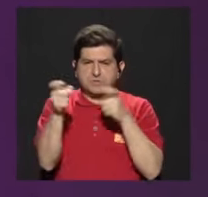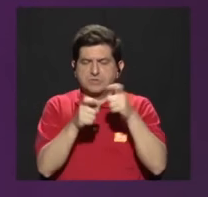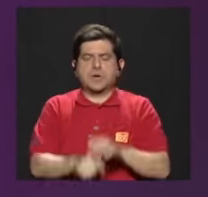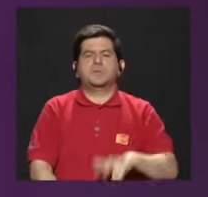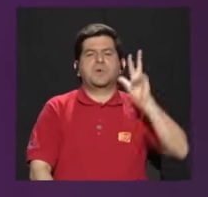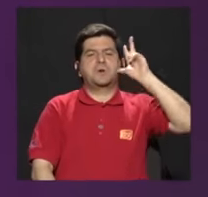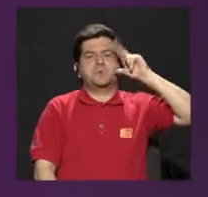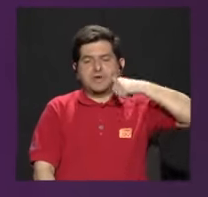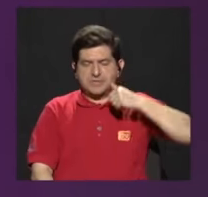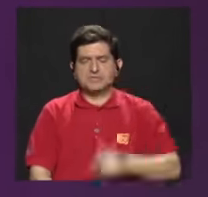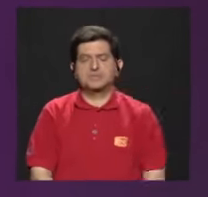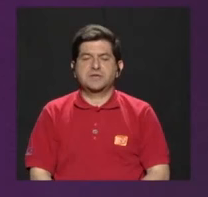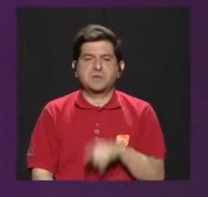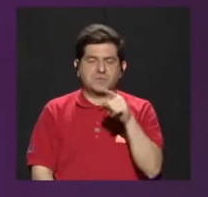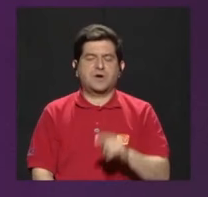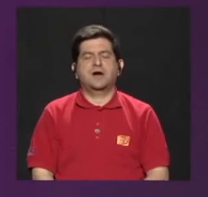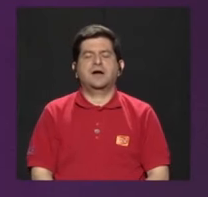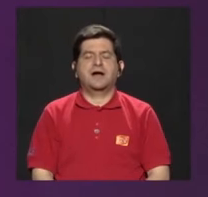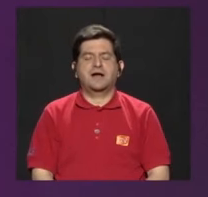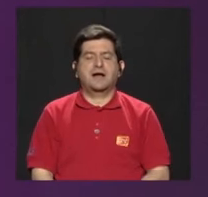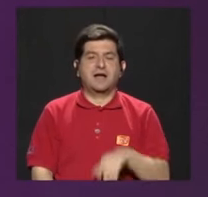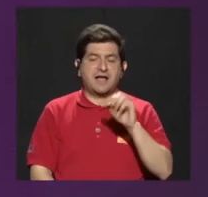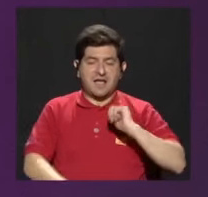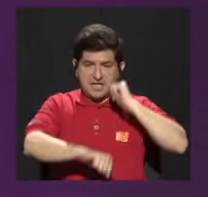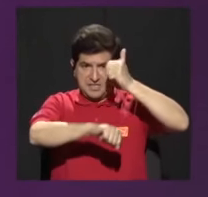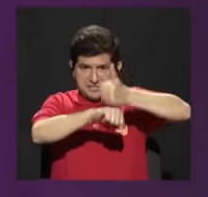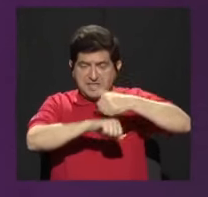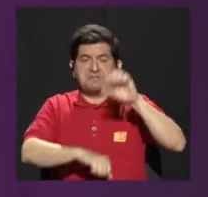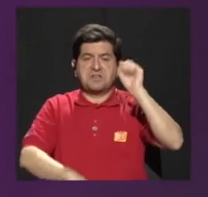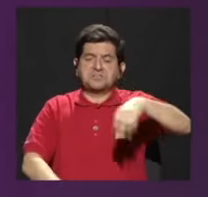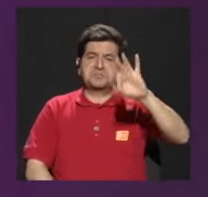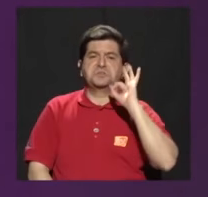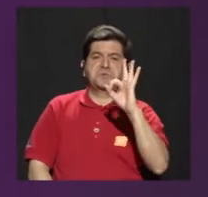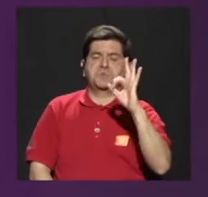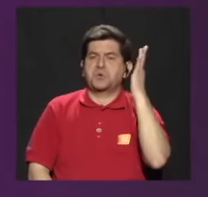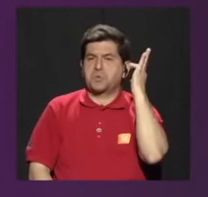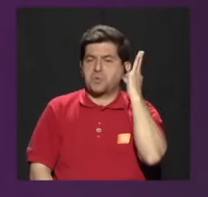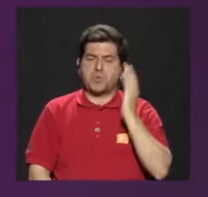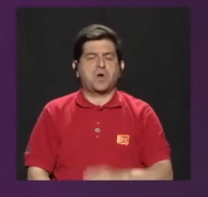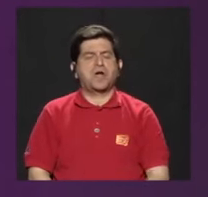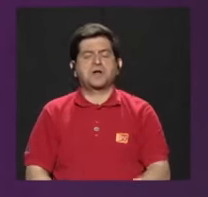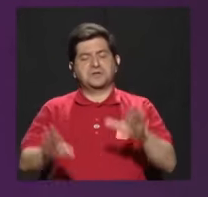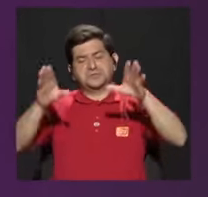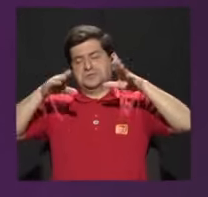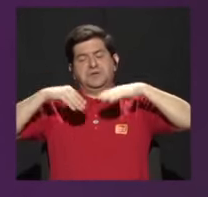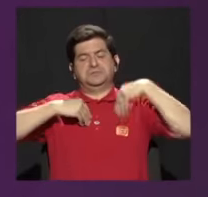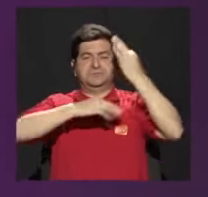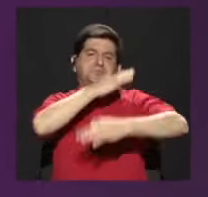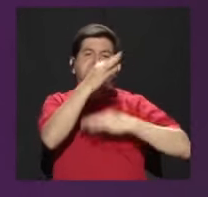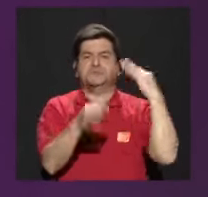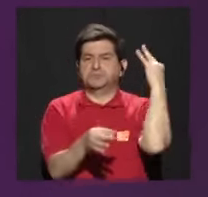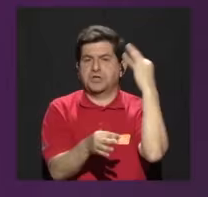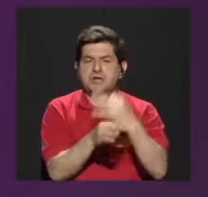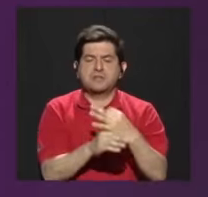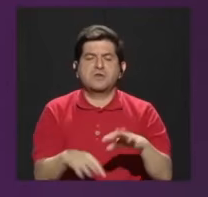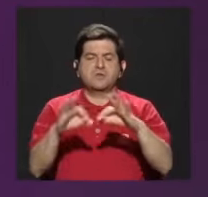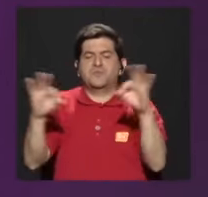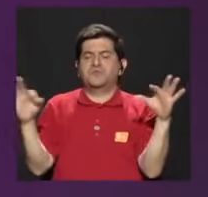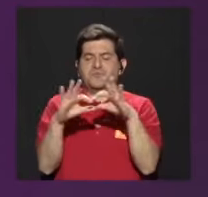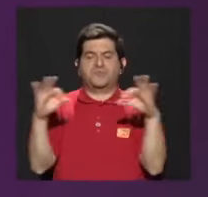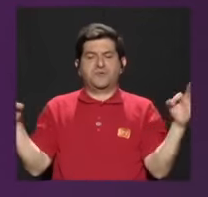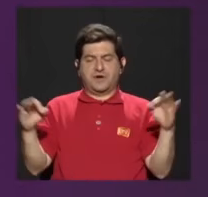machista, heteronormativo, ¿verdad? Uh-huh. Que dicta que sí está bien que las mujeres entonces recibamos este tipo de frases,